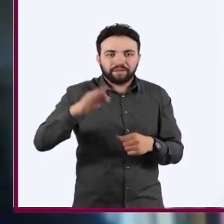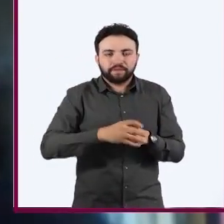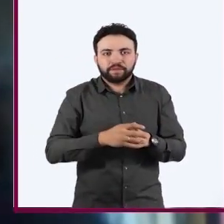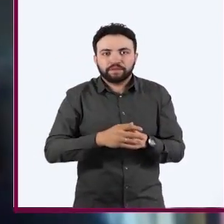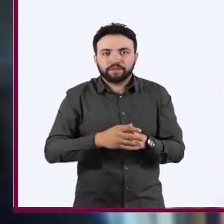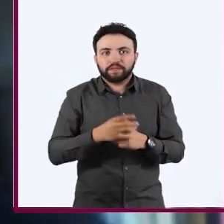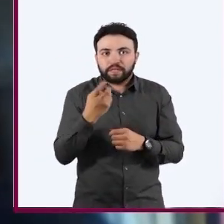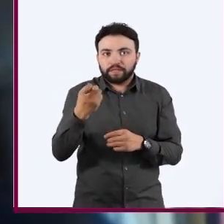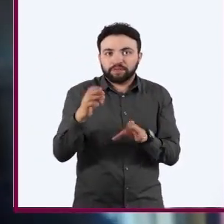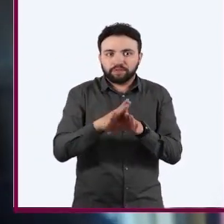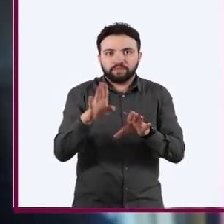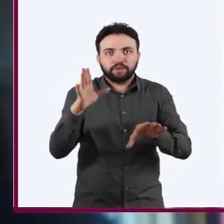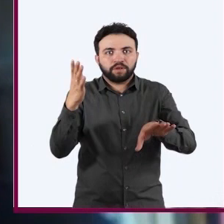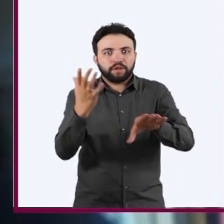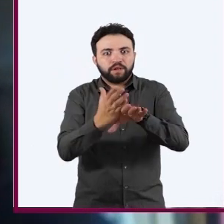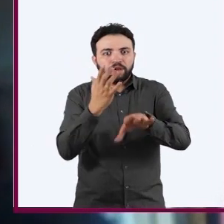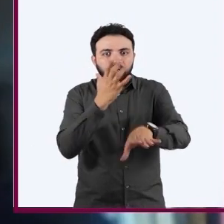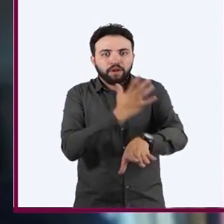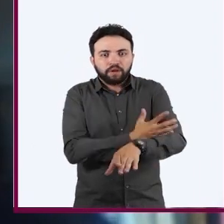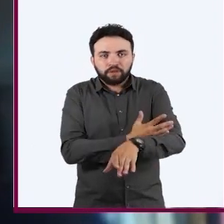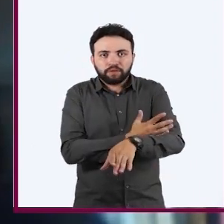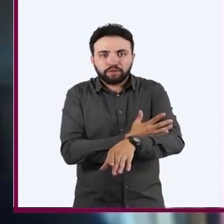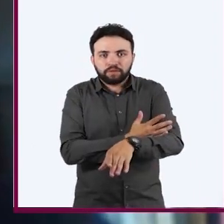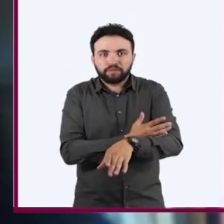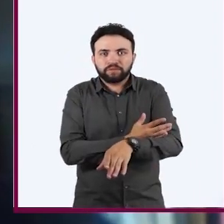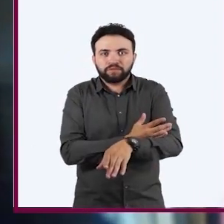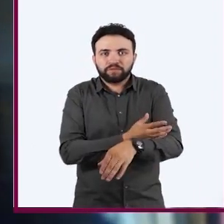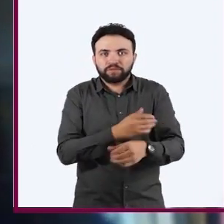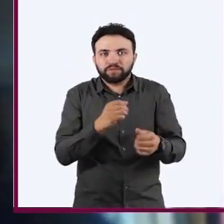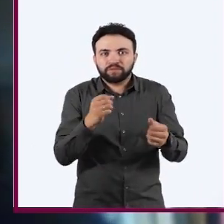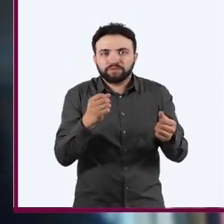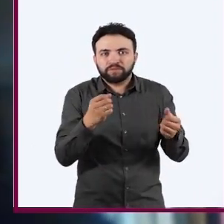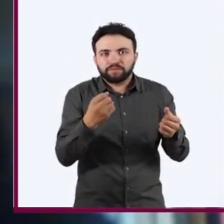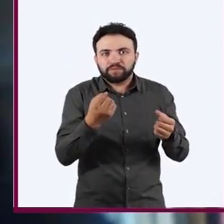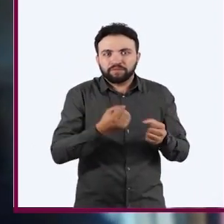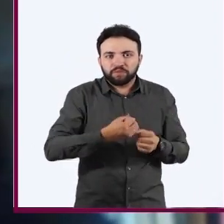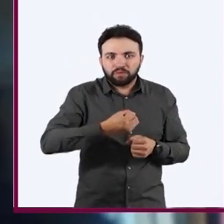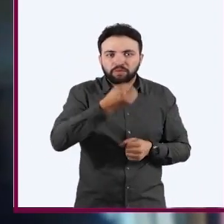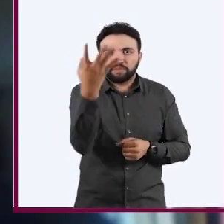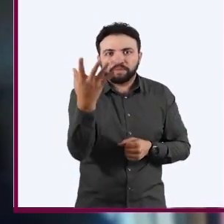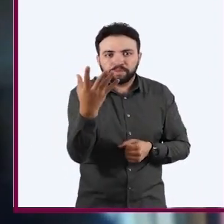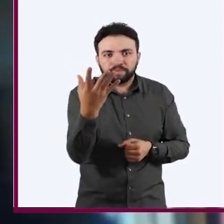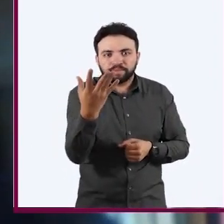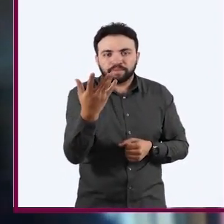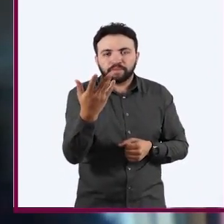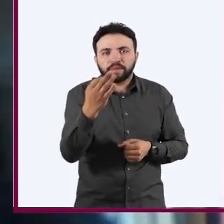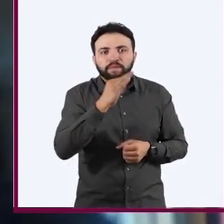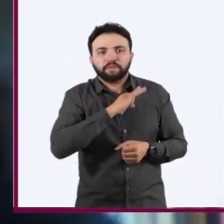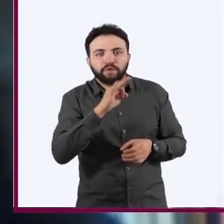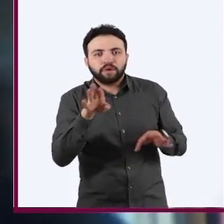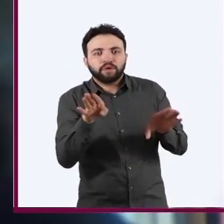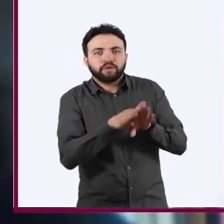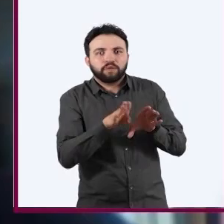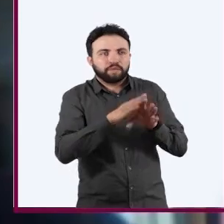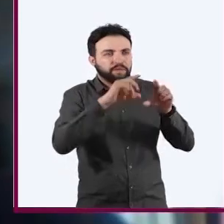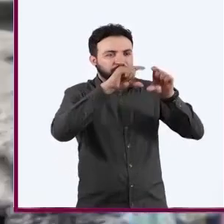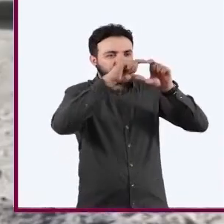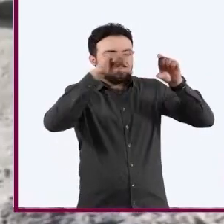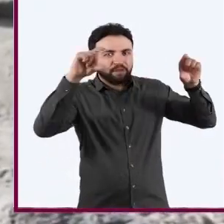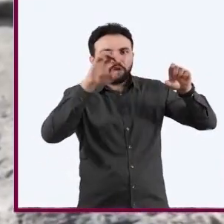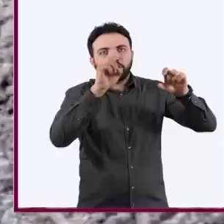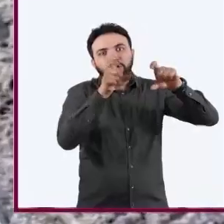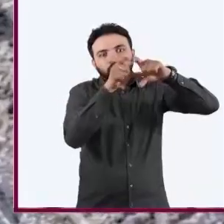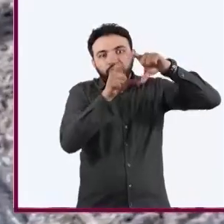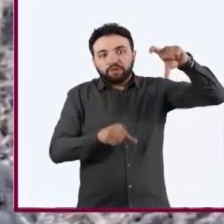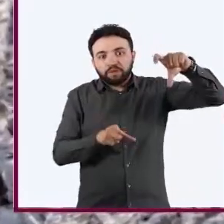que vienen acompañados por un numeral, ¿sí? Por un numeral que puede ser un punto o